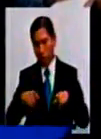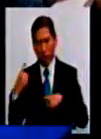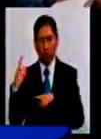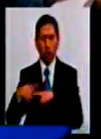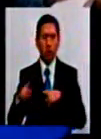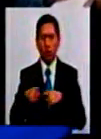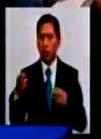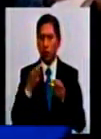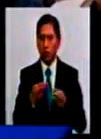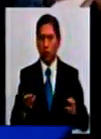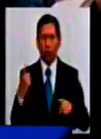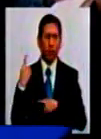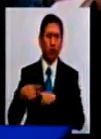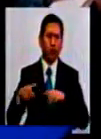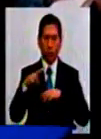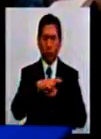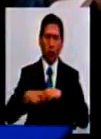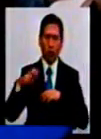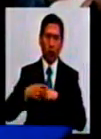y recursos.